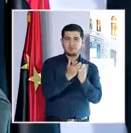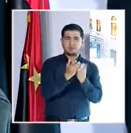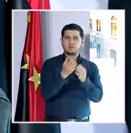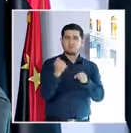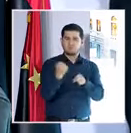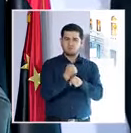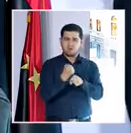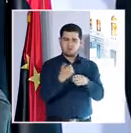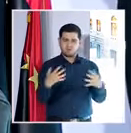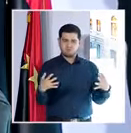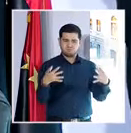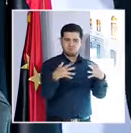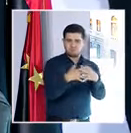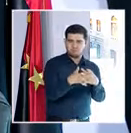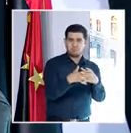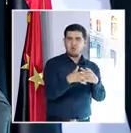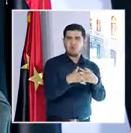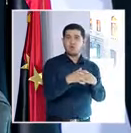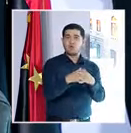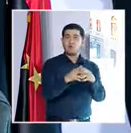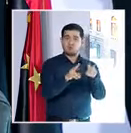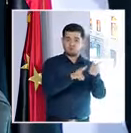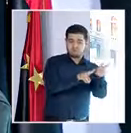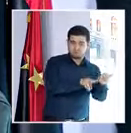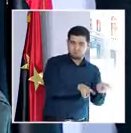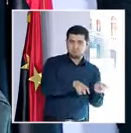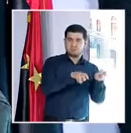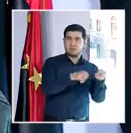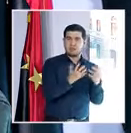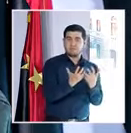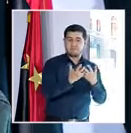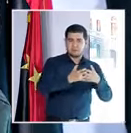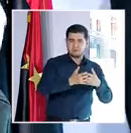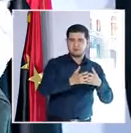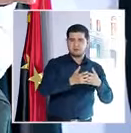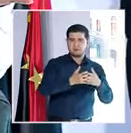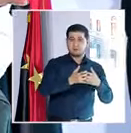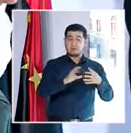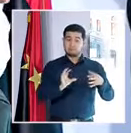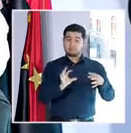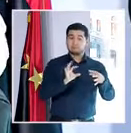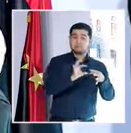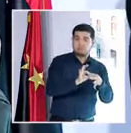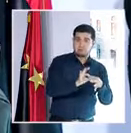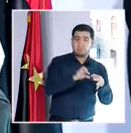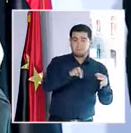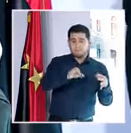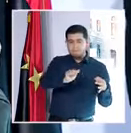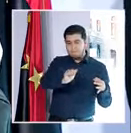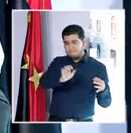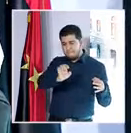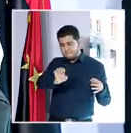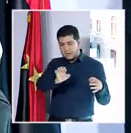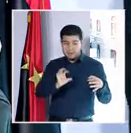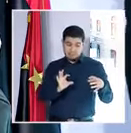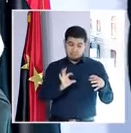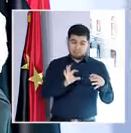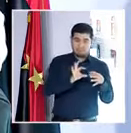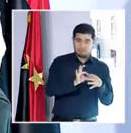las diferentes organizaciones productivas. El programa de alimentación escolar, además de tener ese gran impacto